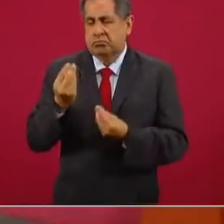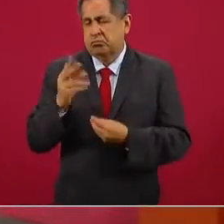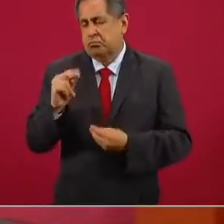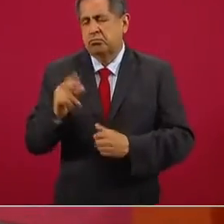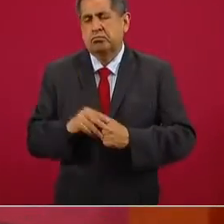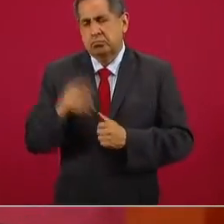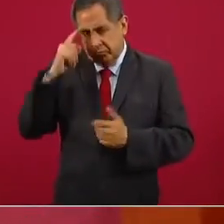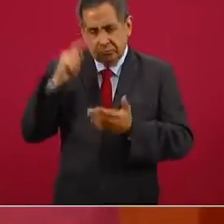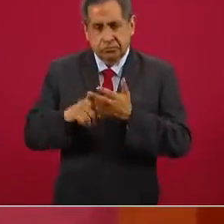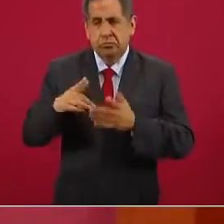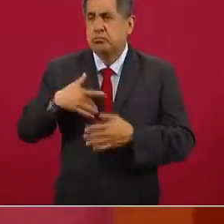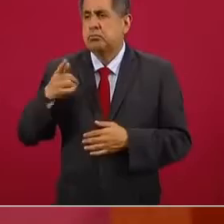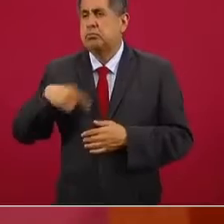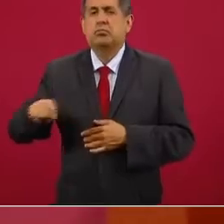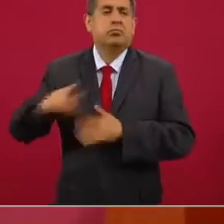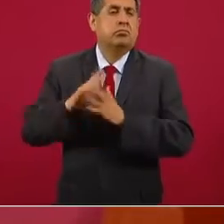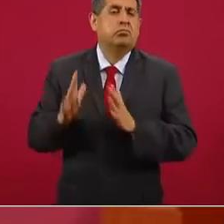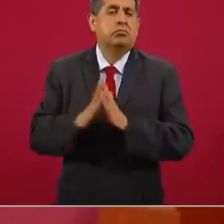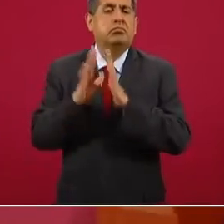con la colaboración de todos